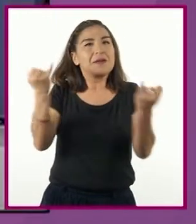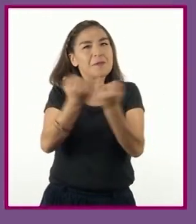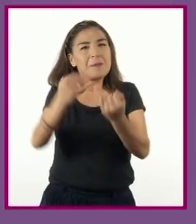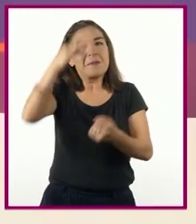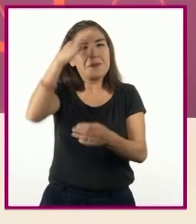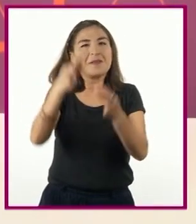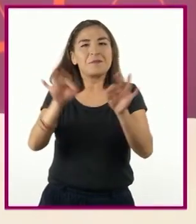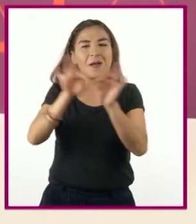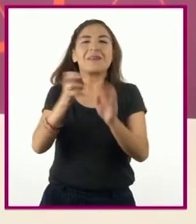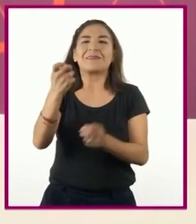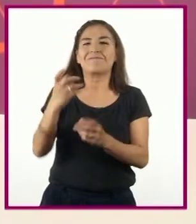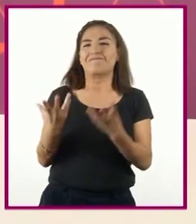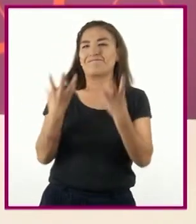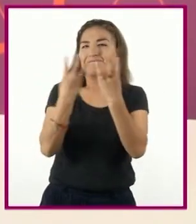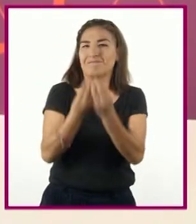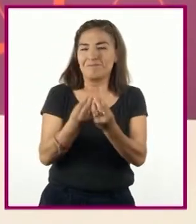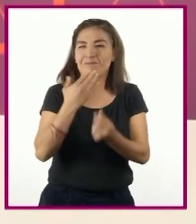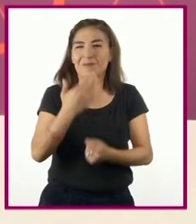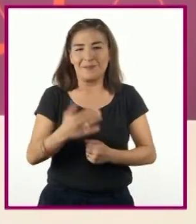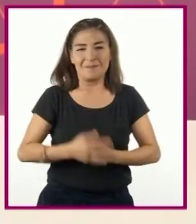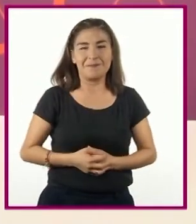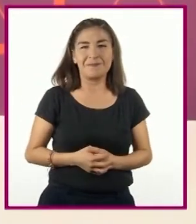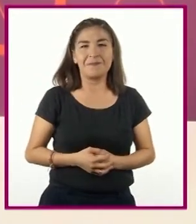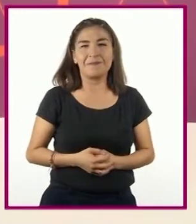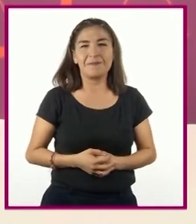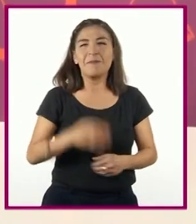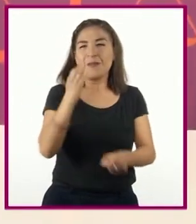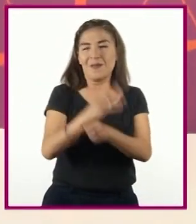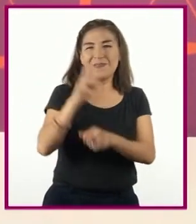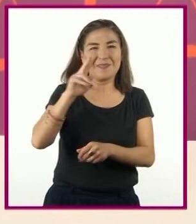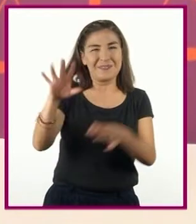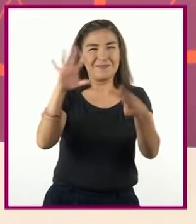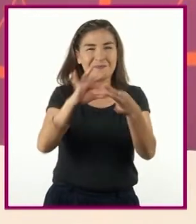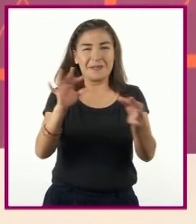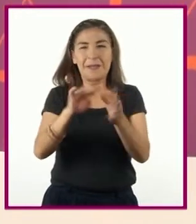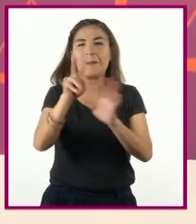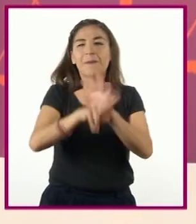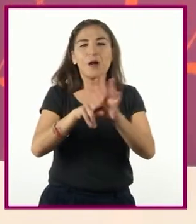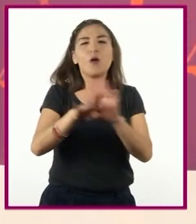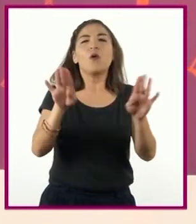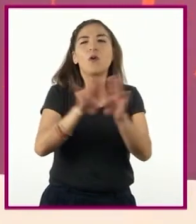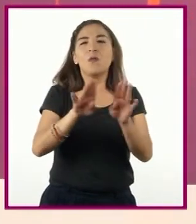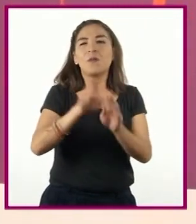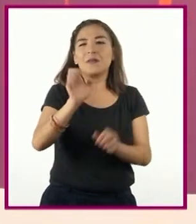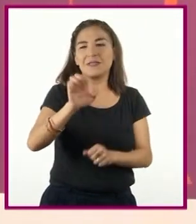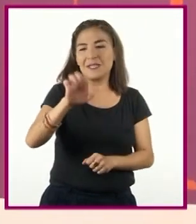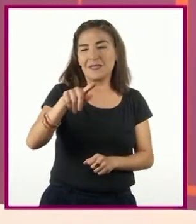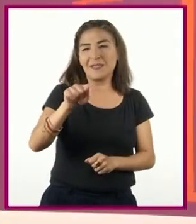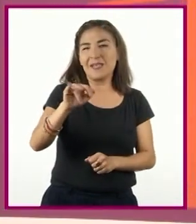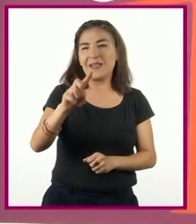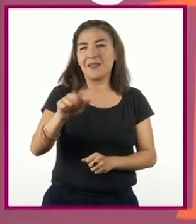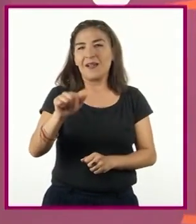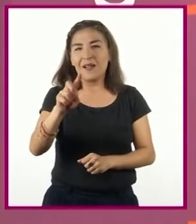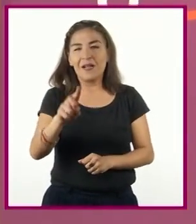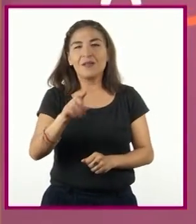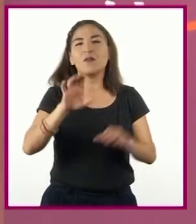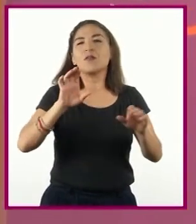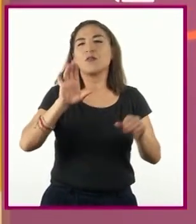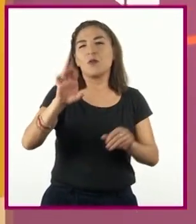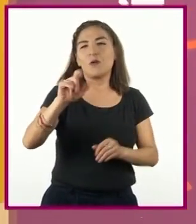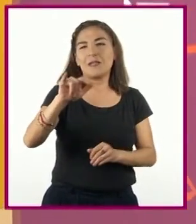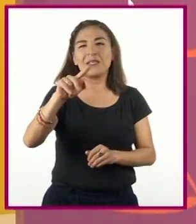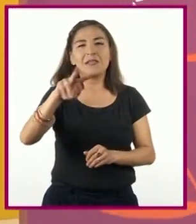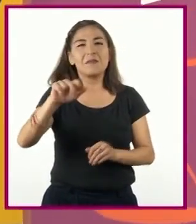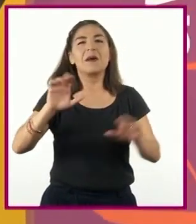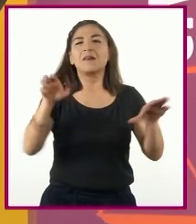demás. Como se explicó en el video, la identidad colectiva es fundamental para sentirse como parte